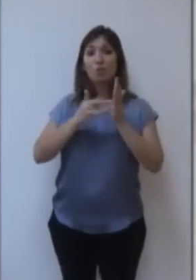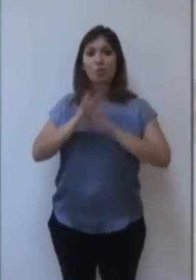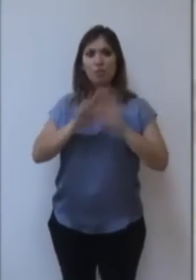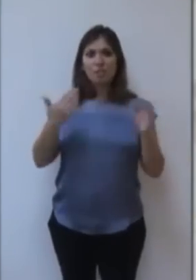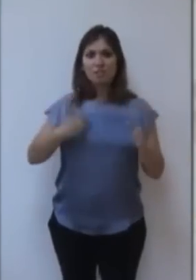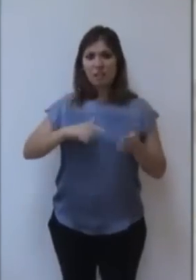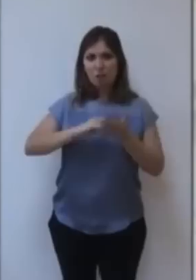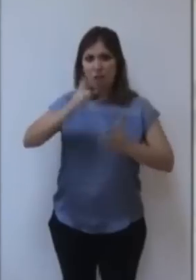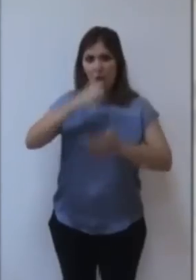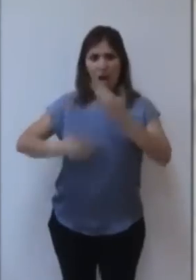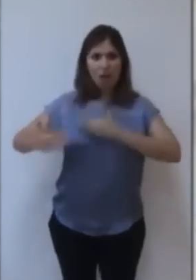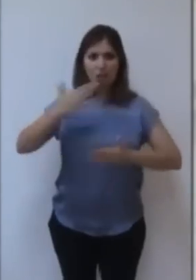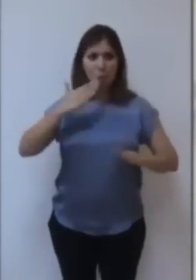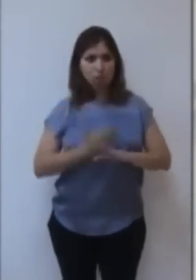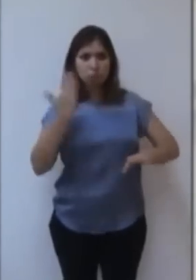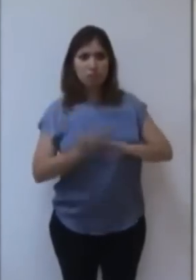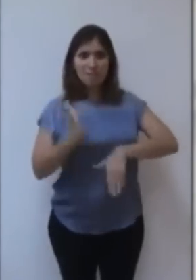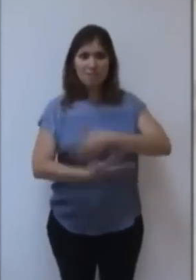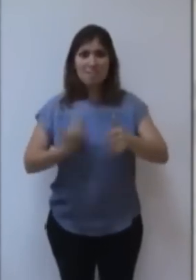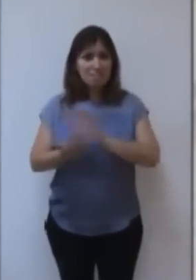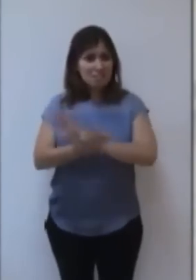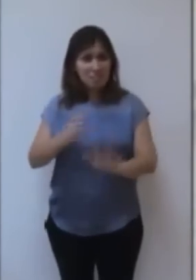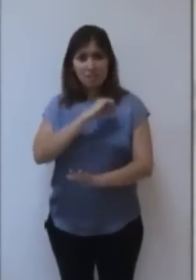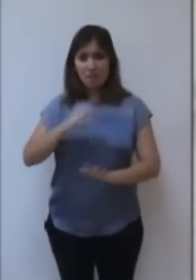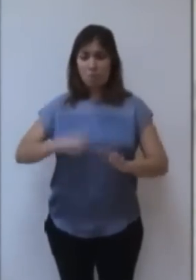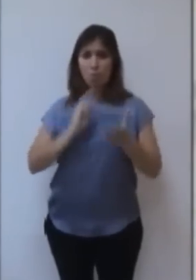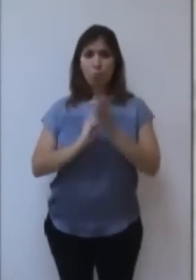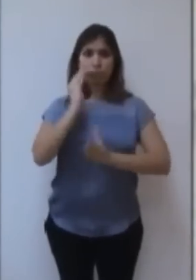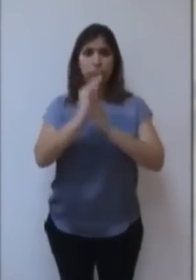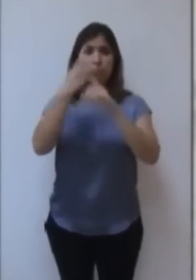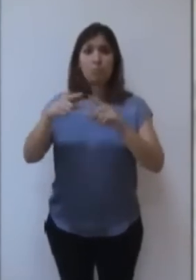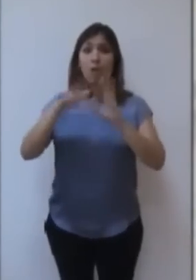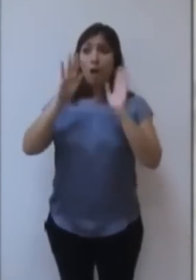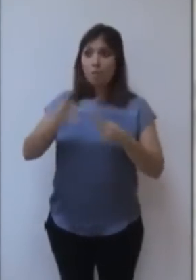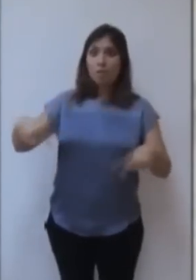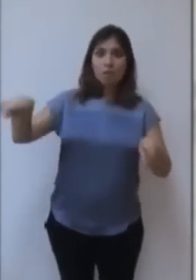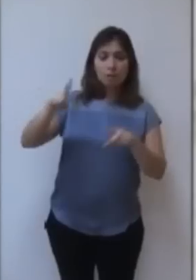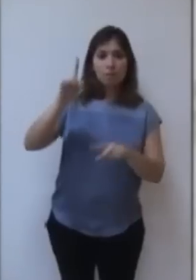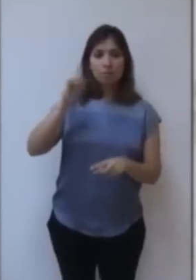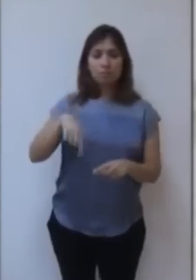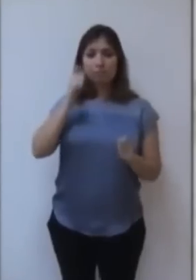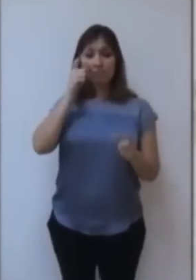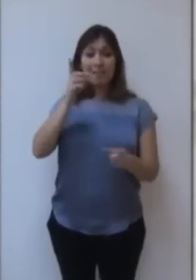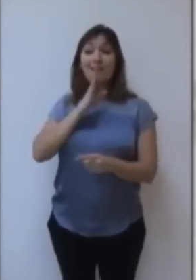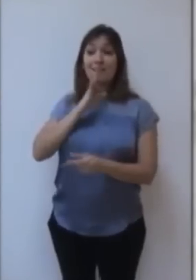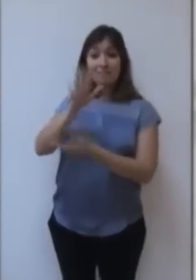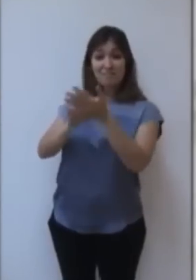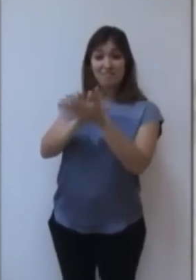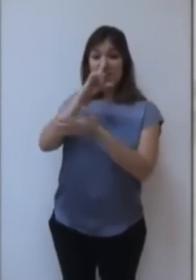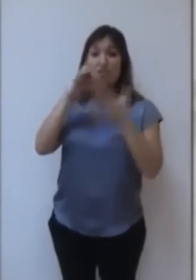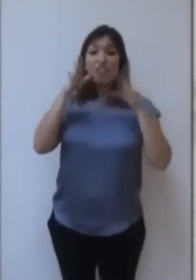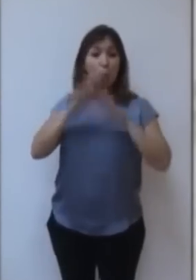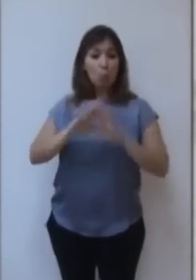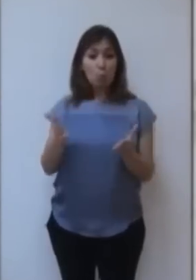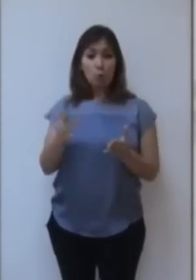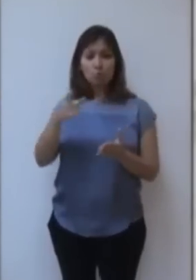obsoleta, ¿no? O sea, que va tan rápido, ¿no? La tecnología que ellos sí que se están, ¿no? Lo que preguntabas tú también con lo de Facebook,